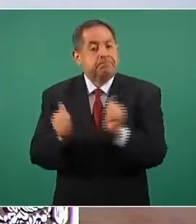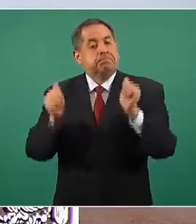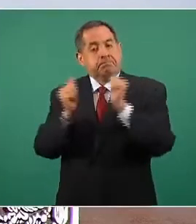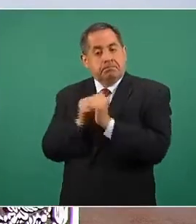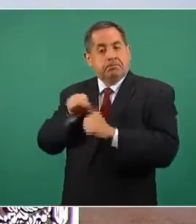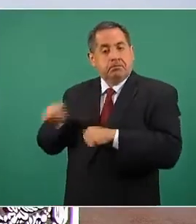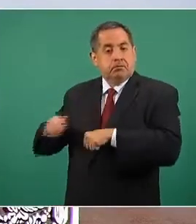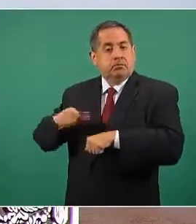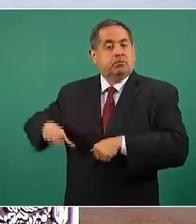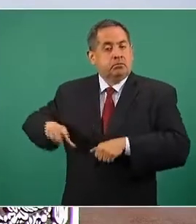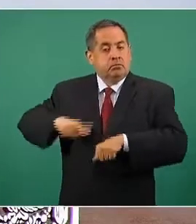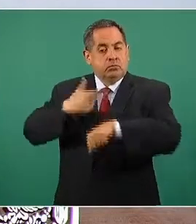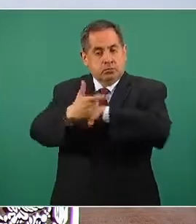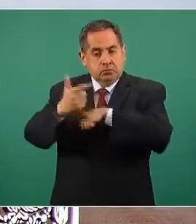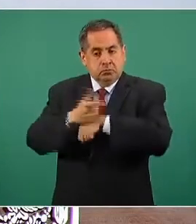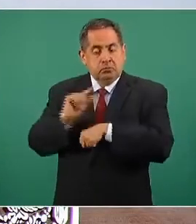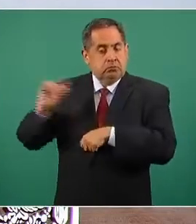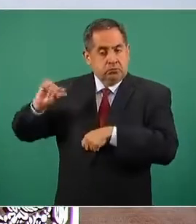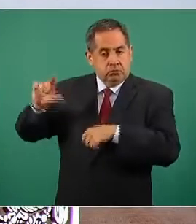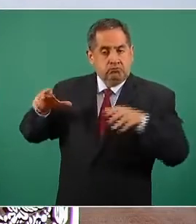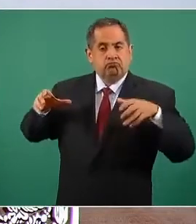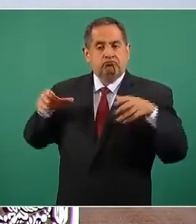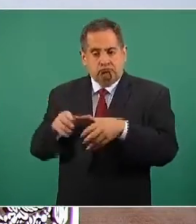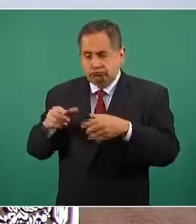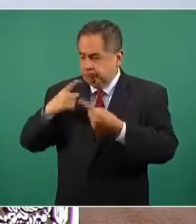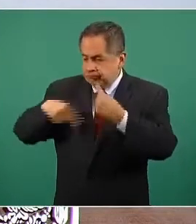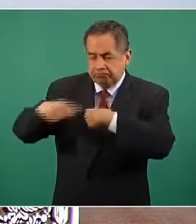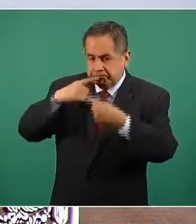autoridades guatemaltecas, y vamos a investigar estos hechos